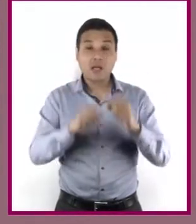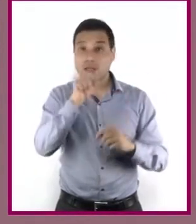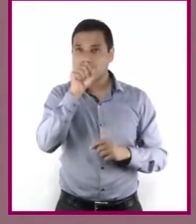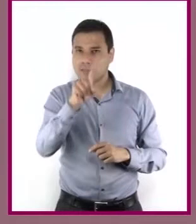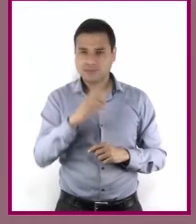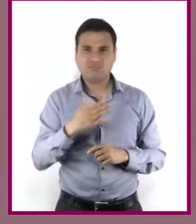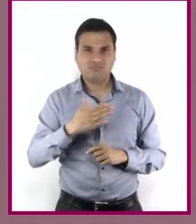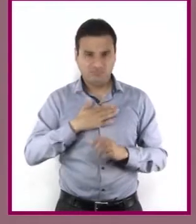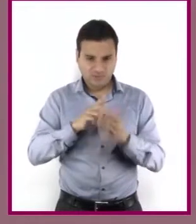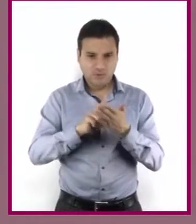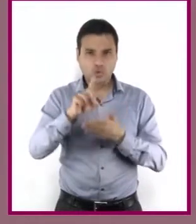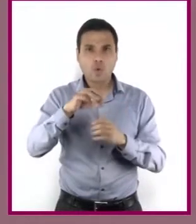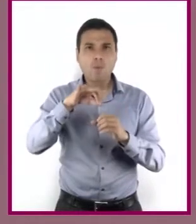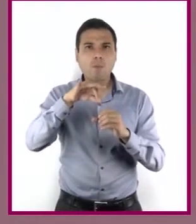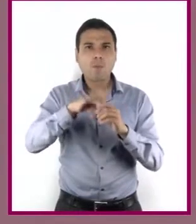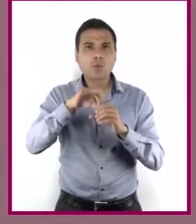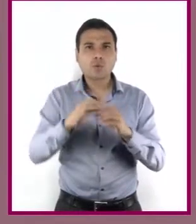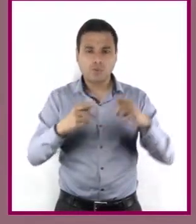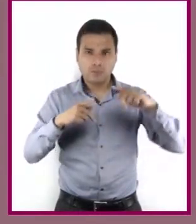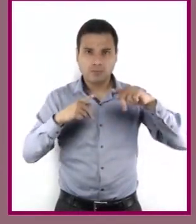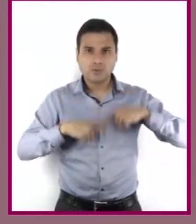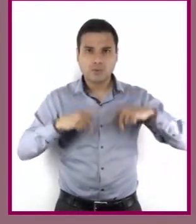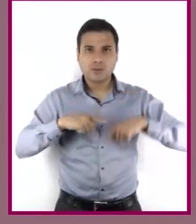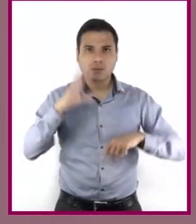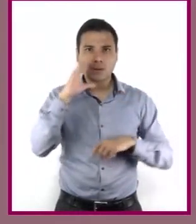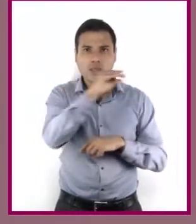el derecho al voto a todos los ciudadanos.